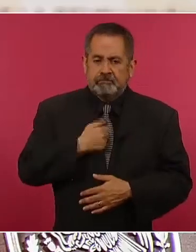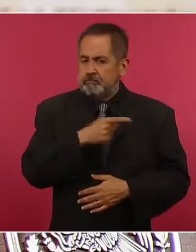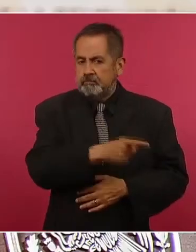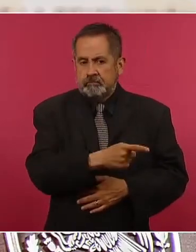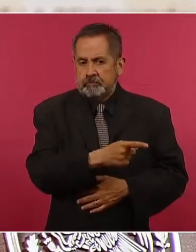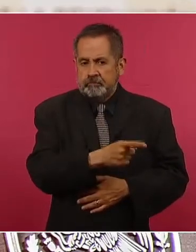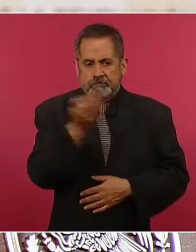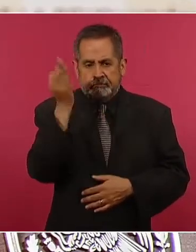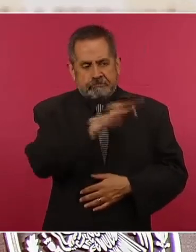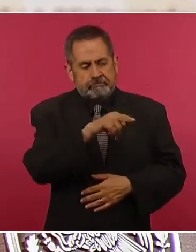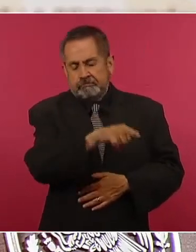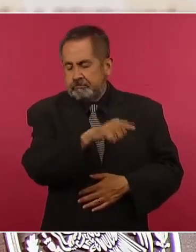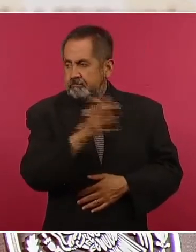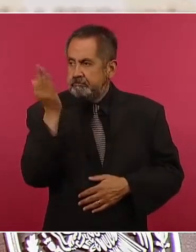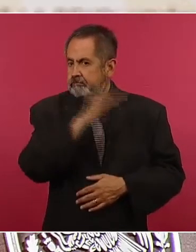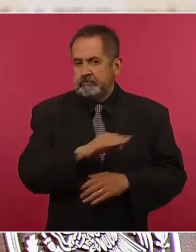falsa,